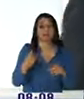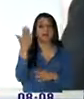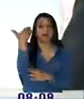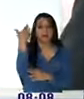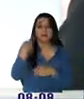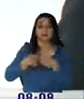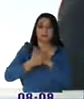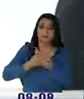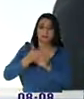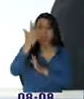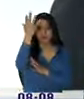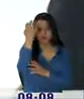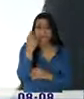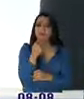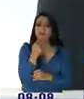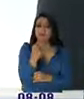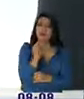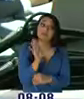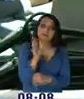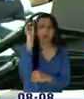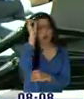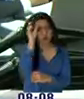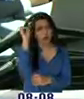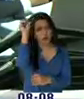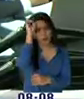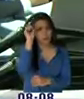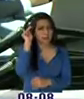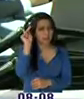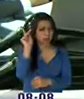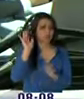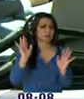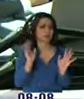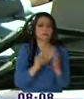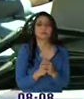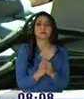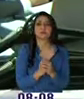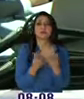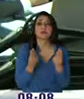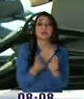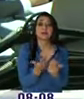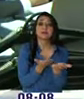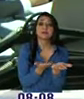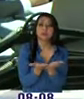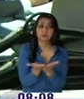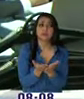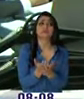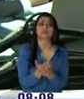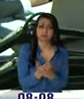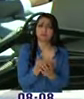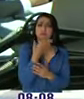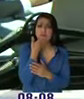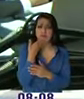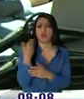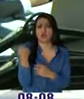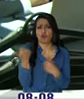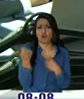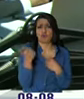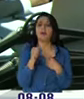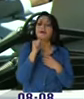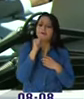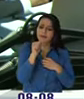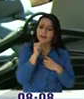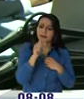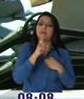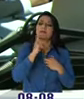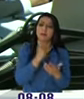ciudad, Mauricio Rodas, tiene su postura. Hay varios aspectos en los cuales la calidad del servicio ha mejorado, que todavía falta mejorar, por